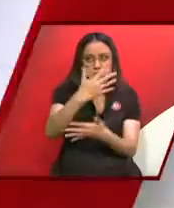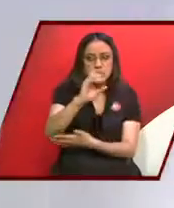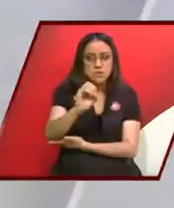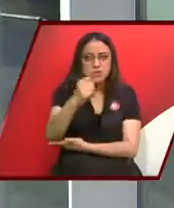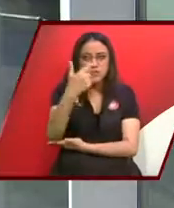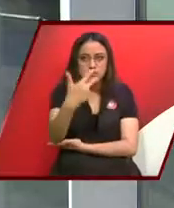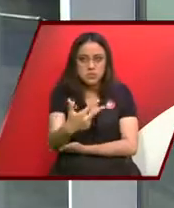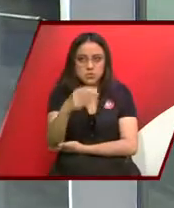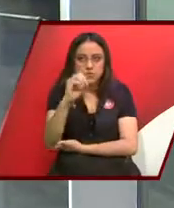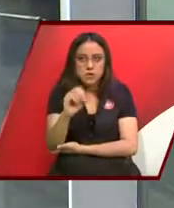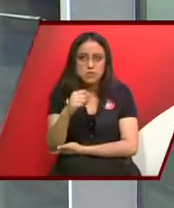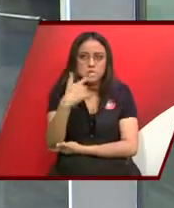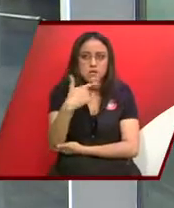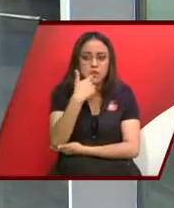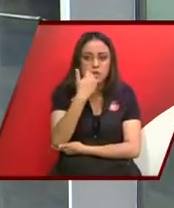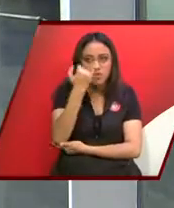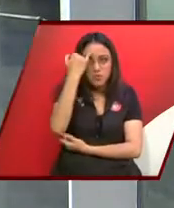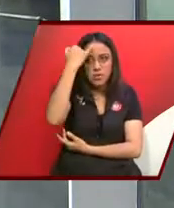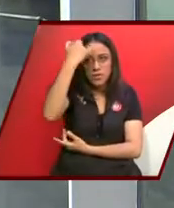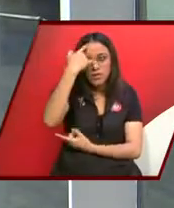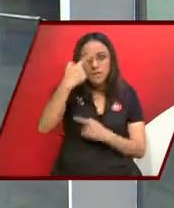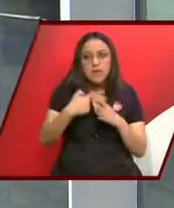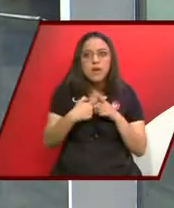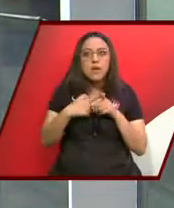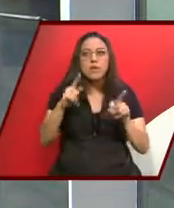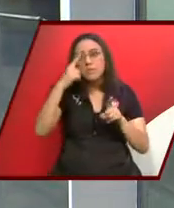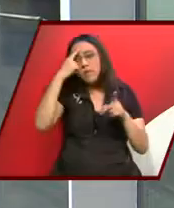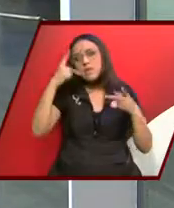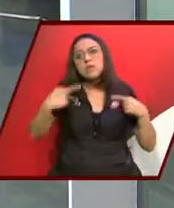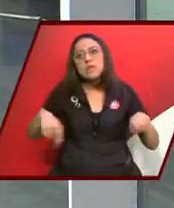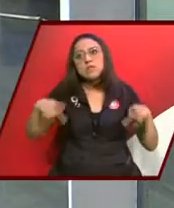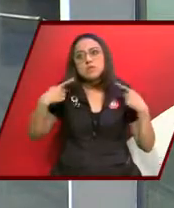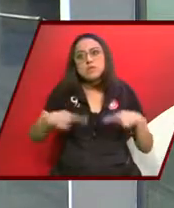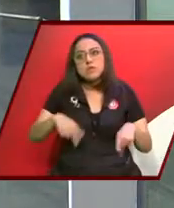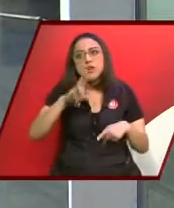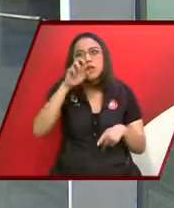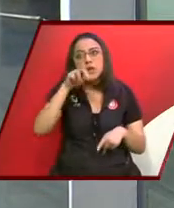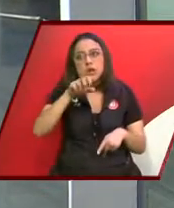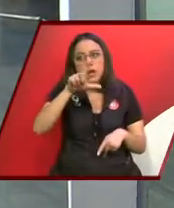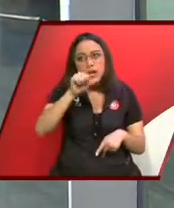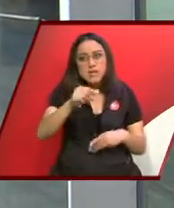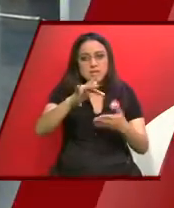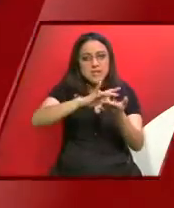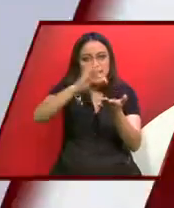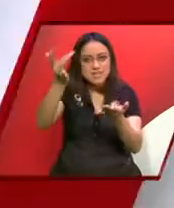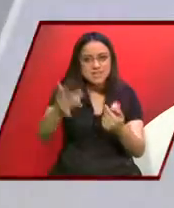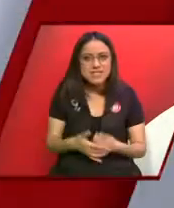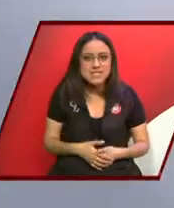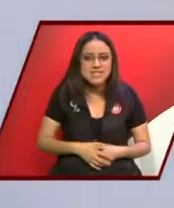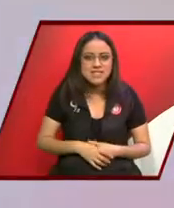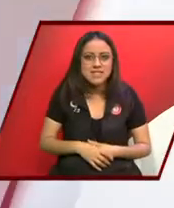4615-0807. Intentar crear un panorama distinto para pacientes renales en México. Gracias.